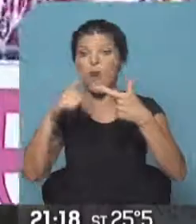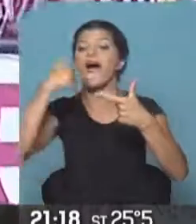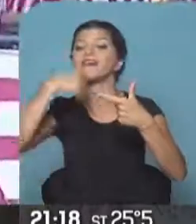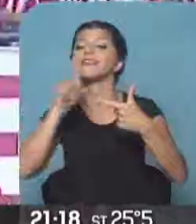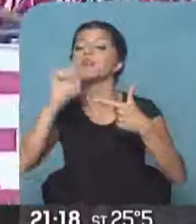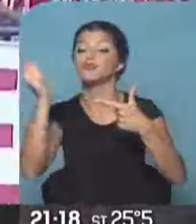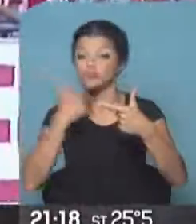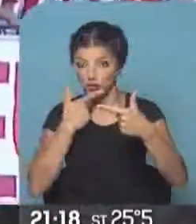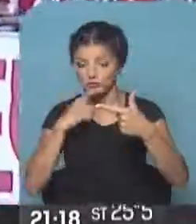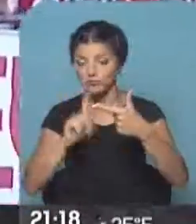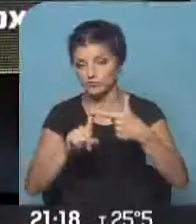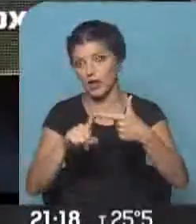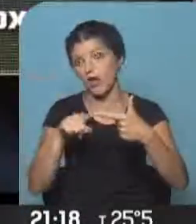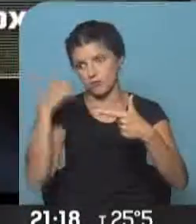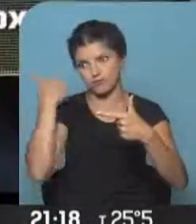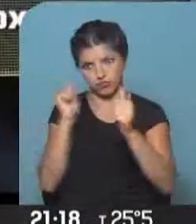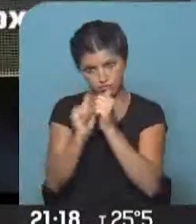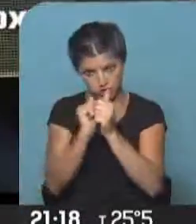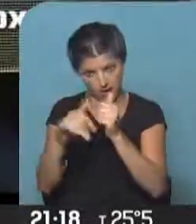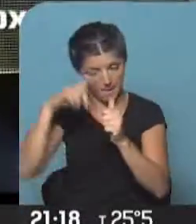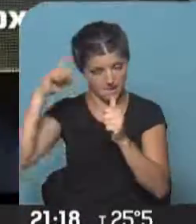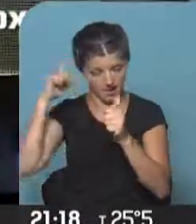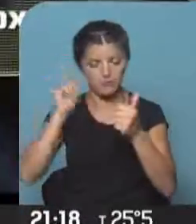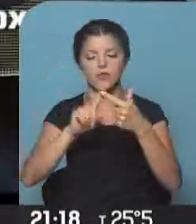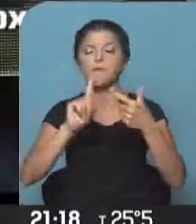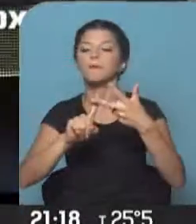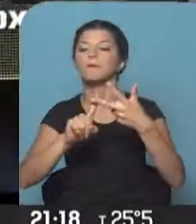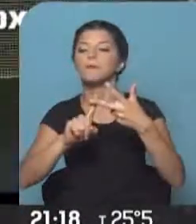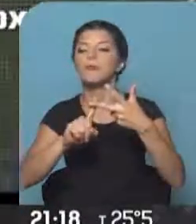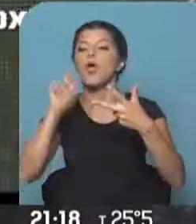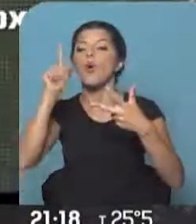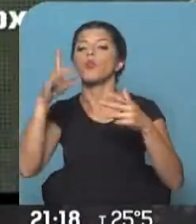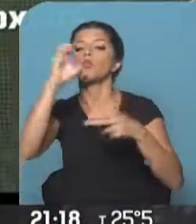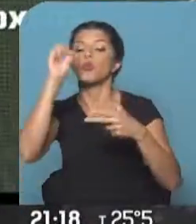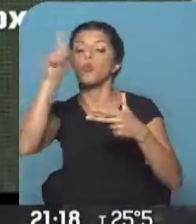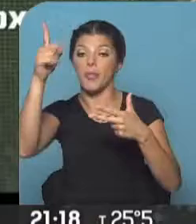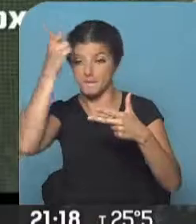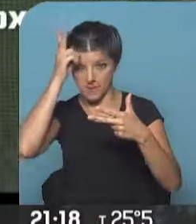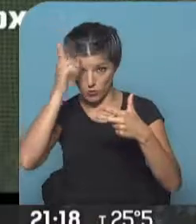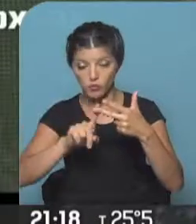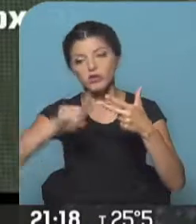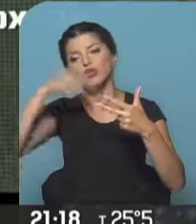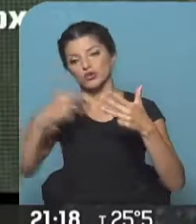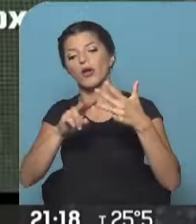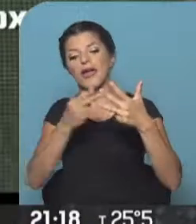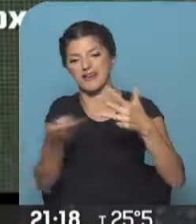brasileño, equipo con historia. Garcilaso de Perú y un equipo del repechaje.